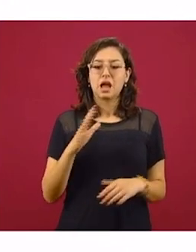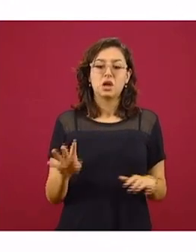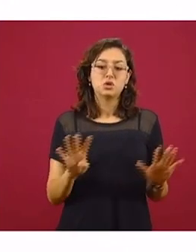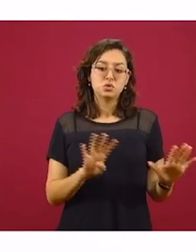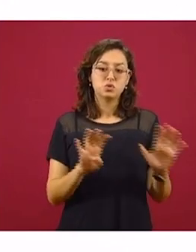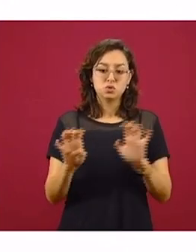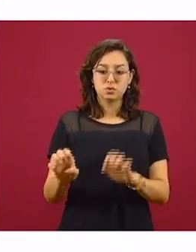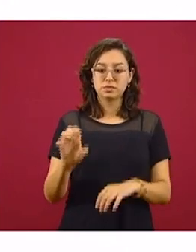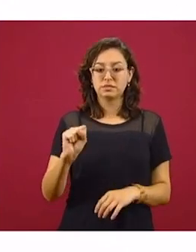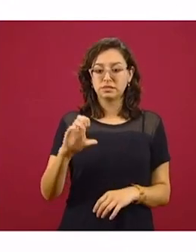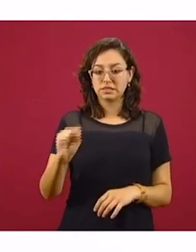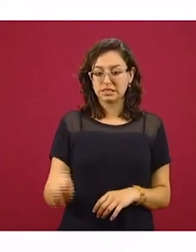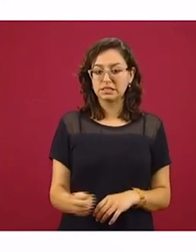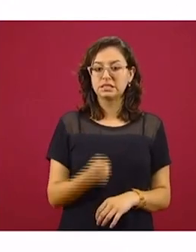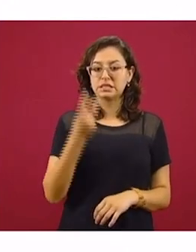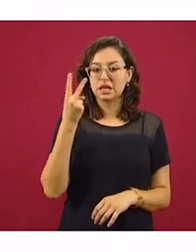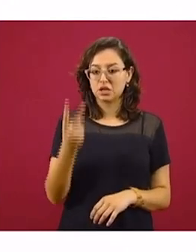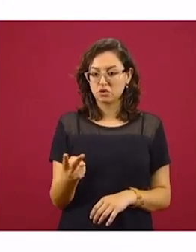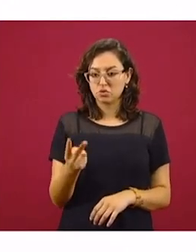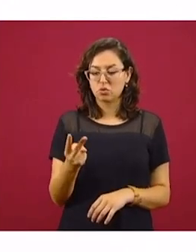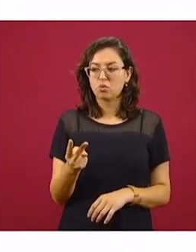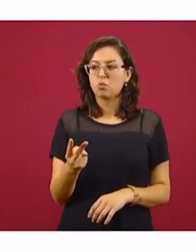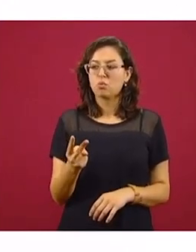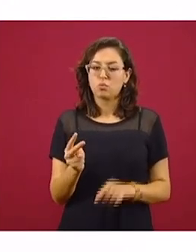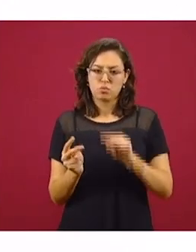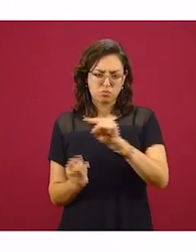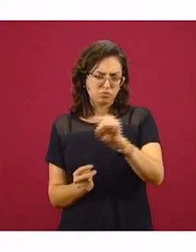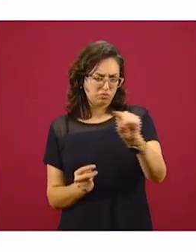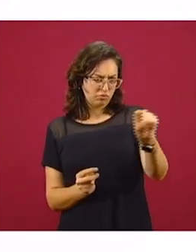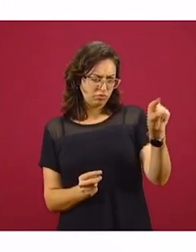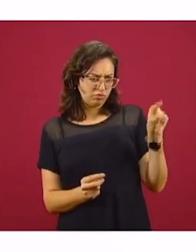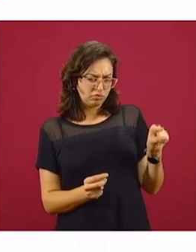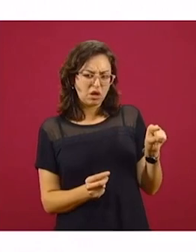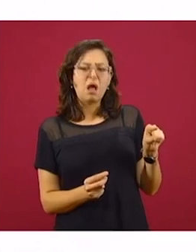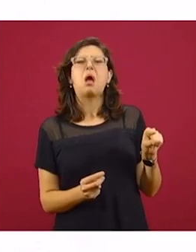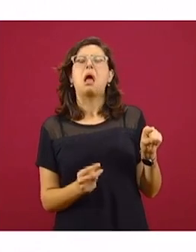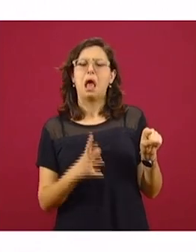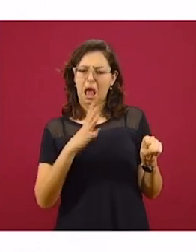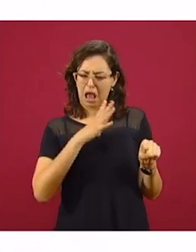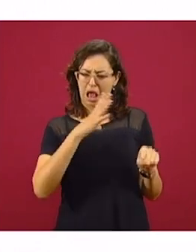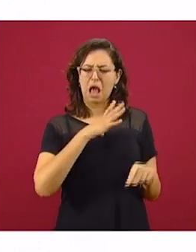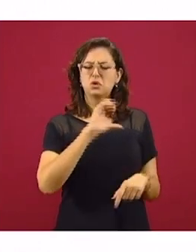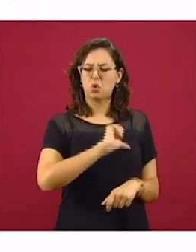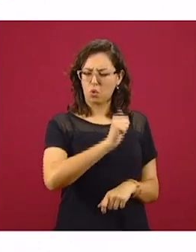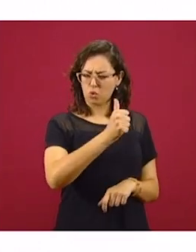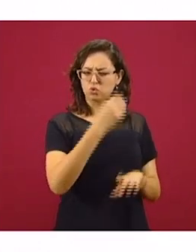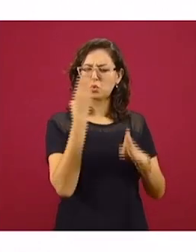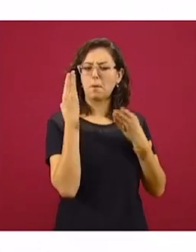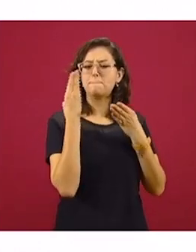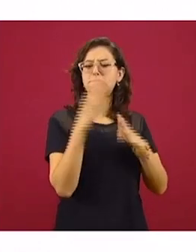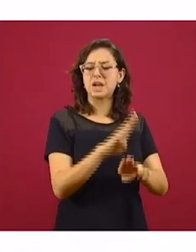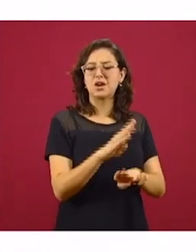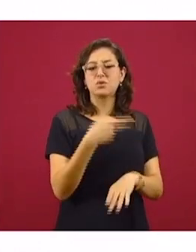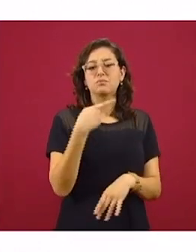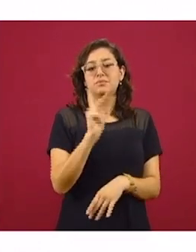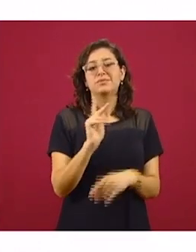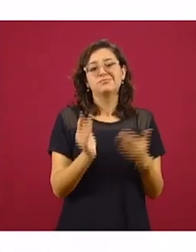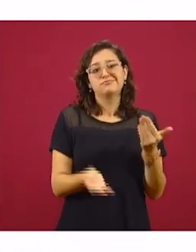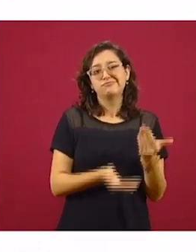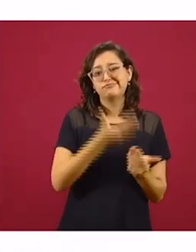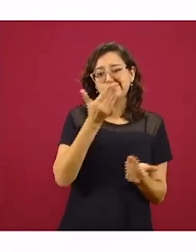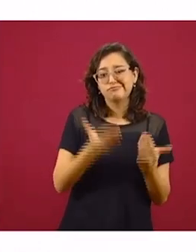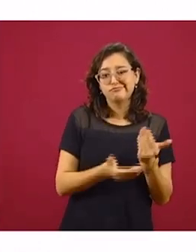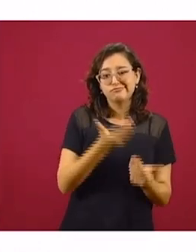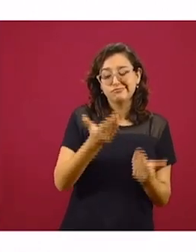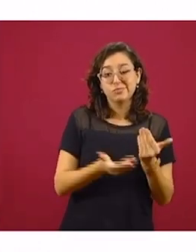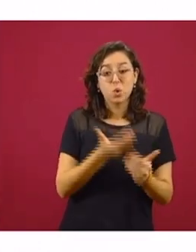962 localidades en las cuales sí hay otros servicios bancarios, pero estos son insuficientes